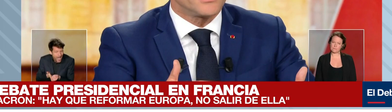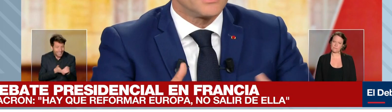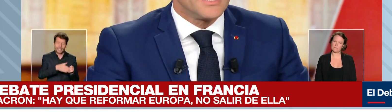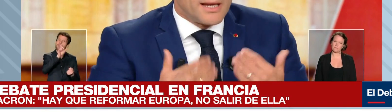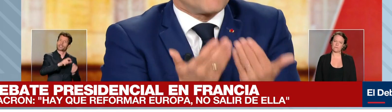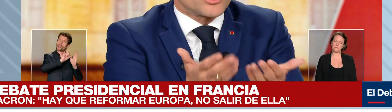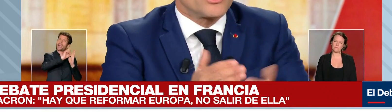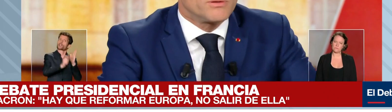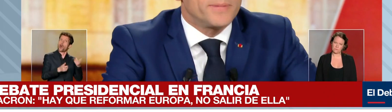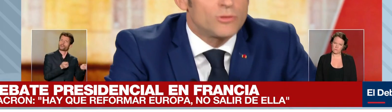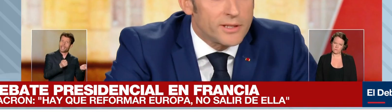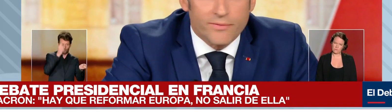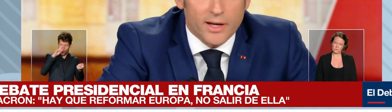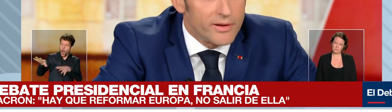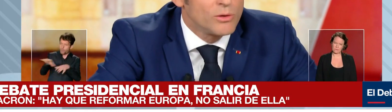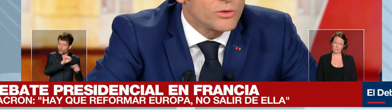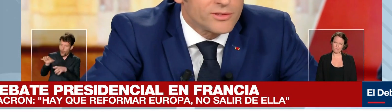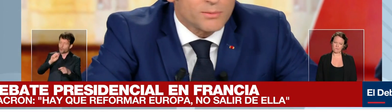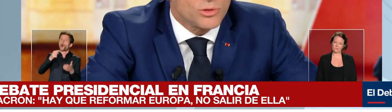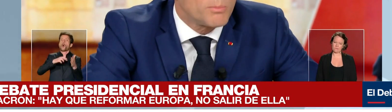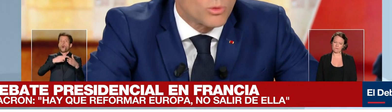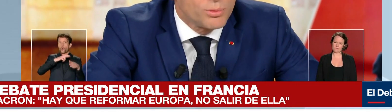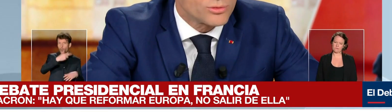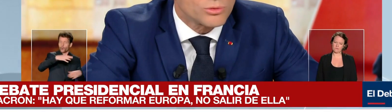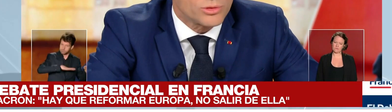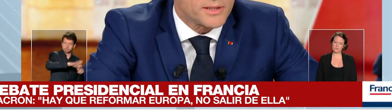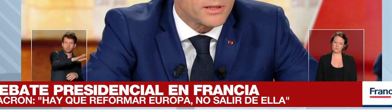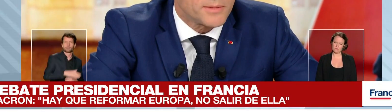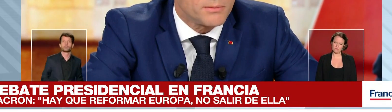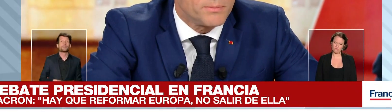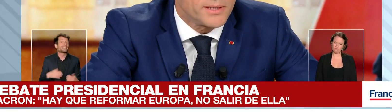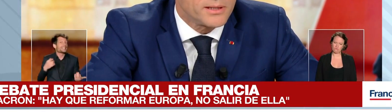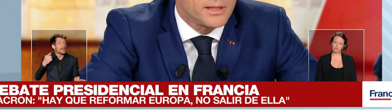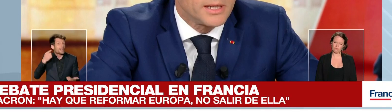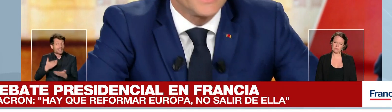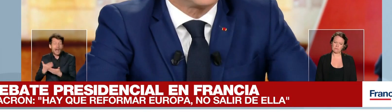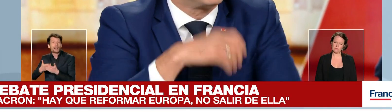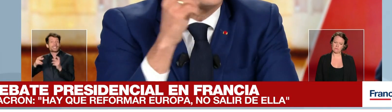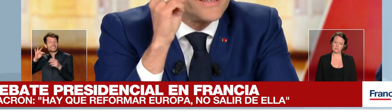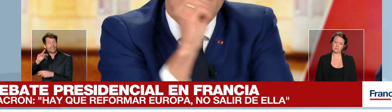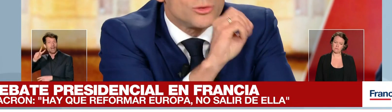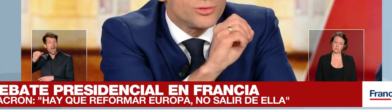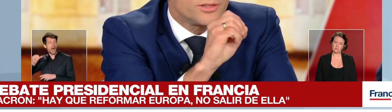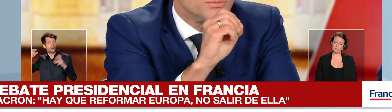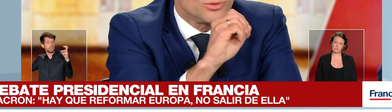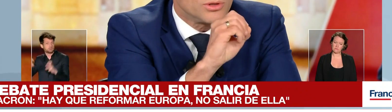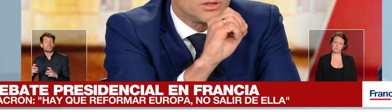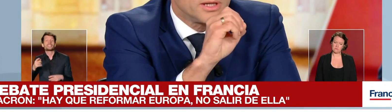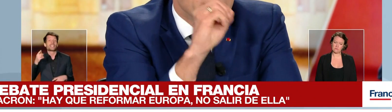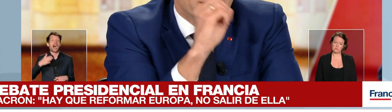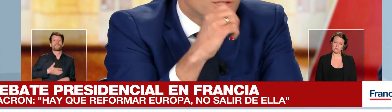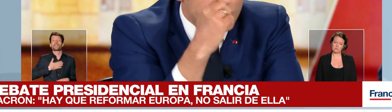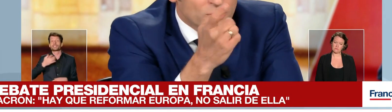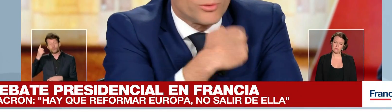personas a poder contratar y poder retomar actividades. Aquí esto va a ir a los grandes distribuidores mucho más que a los consumidores. Y además